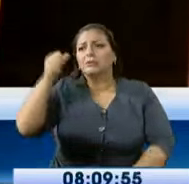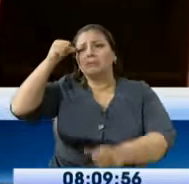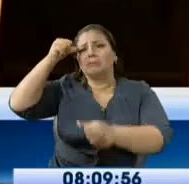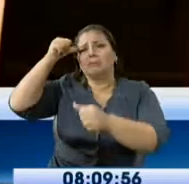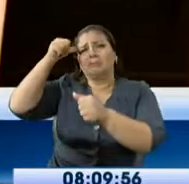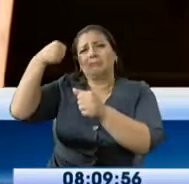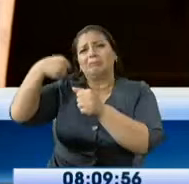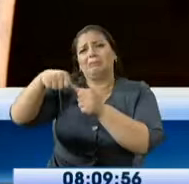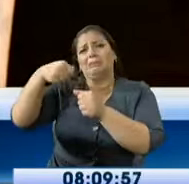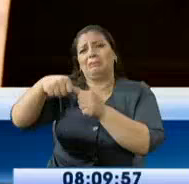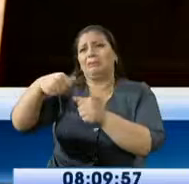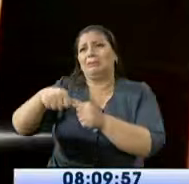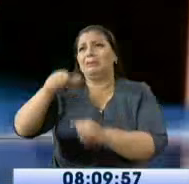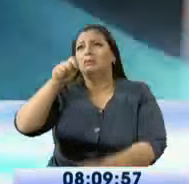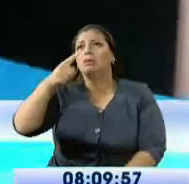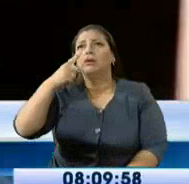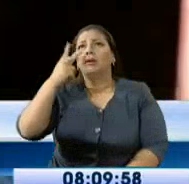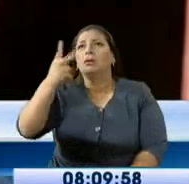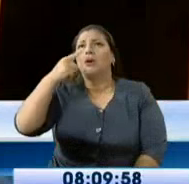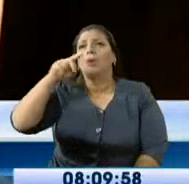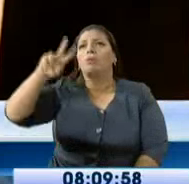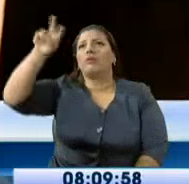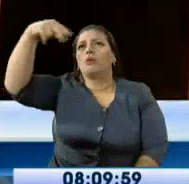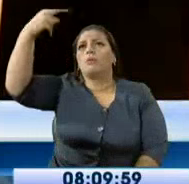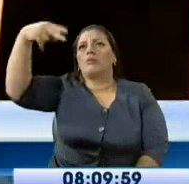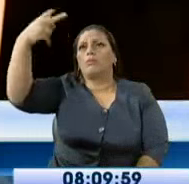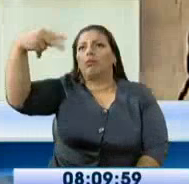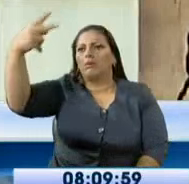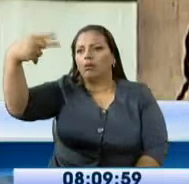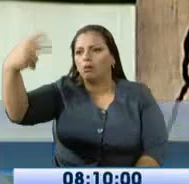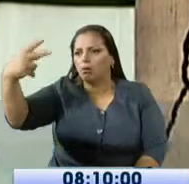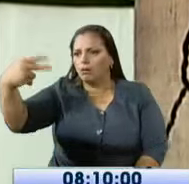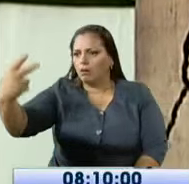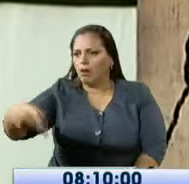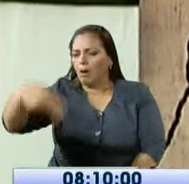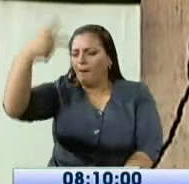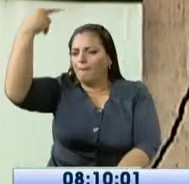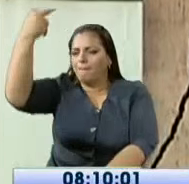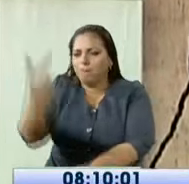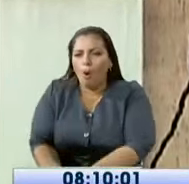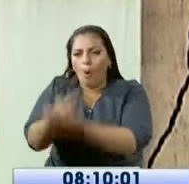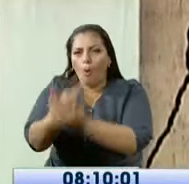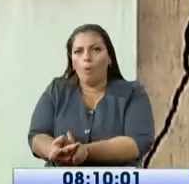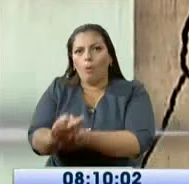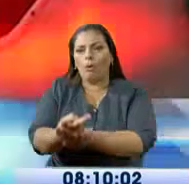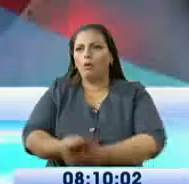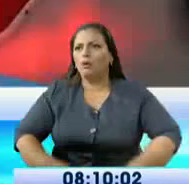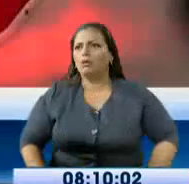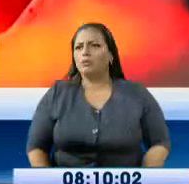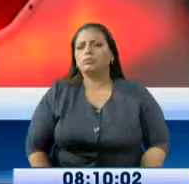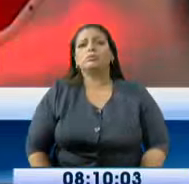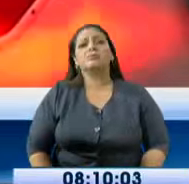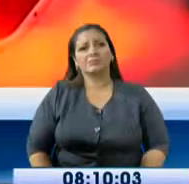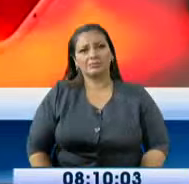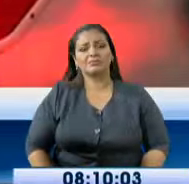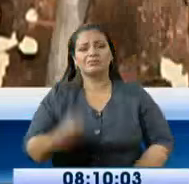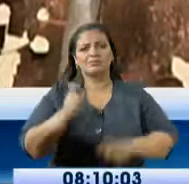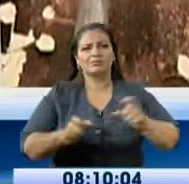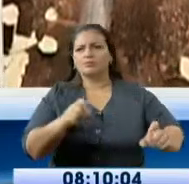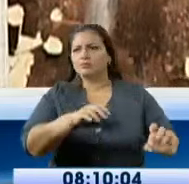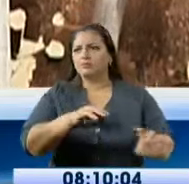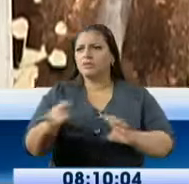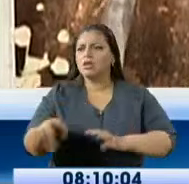Un señor se tiró de ahí y cayó al suelo, seco. Según los vecinos, las llamas envolvieron el sitio con